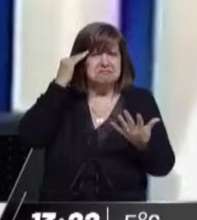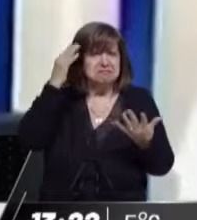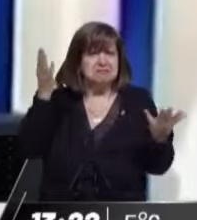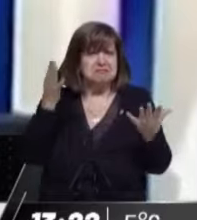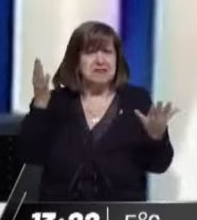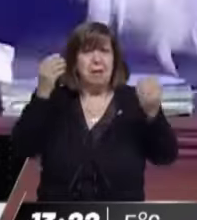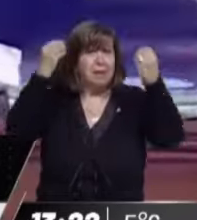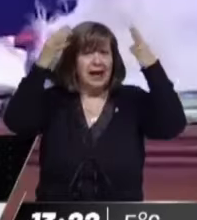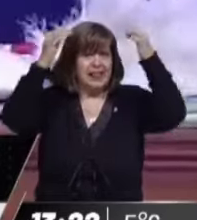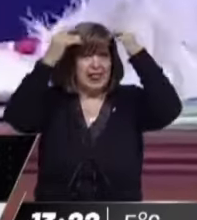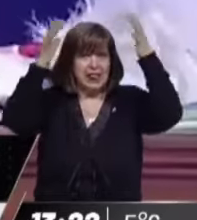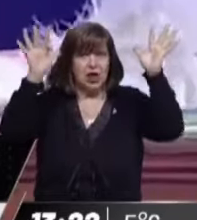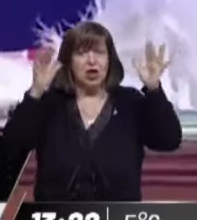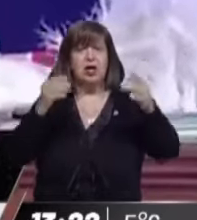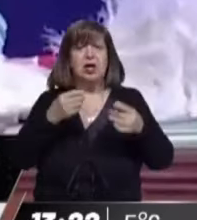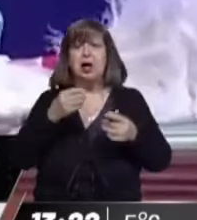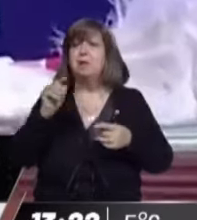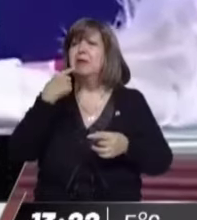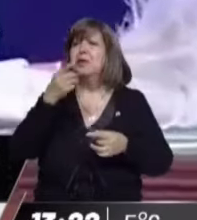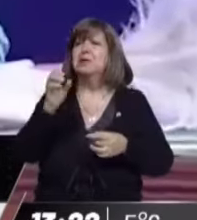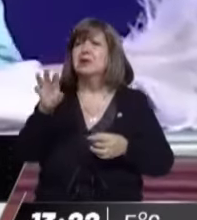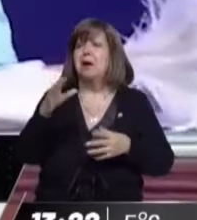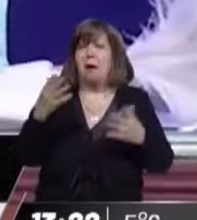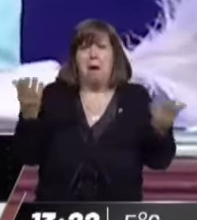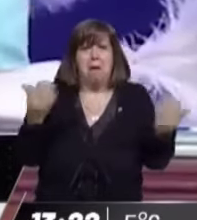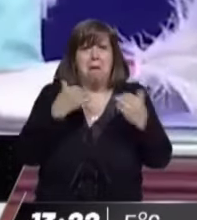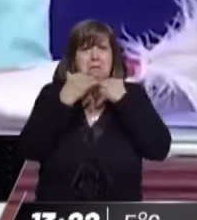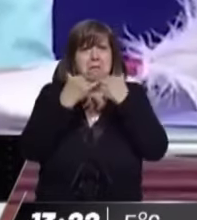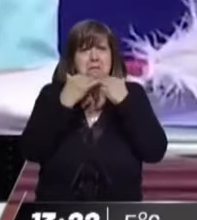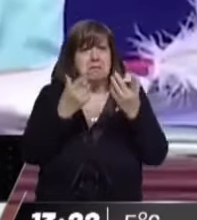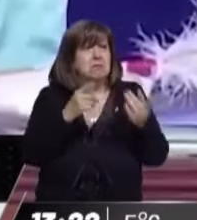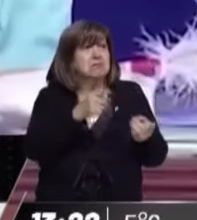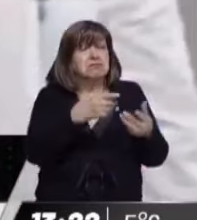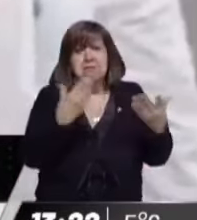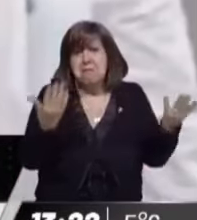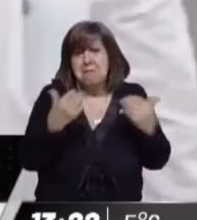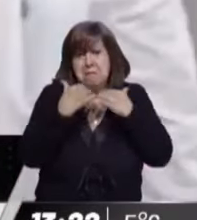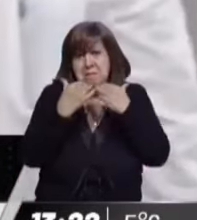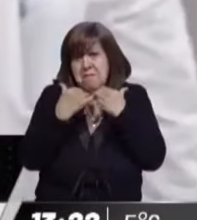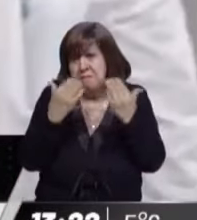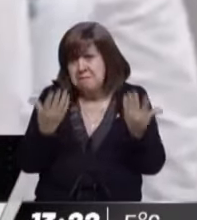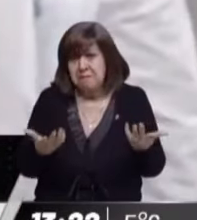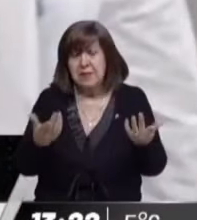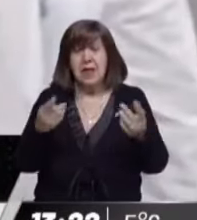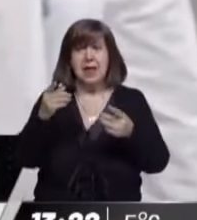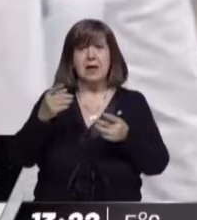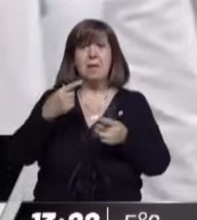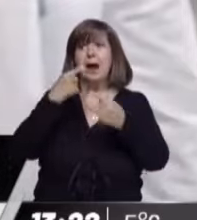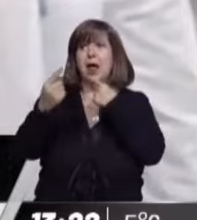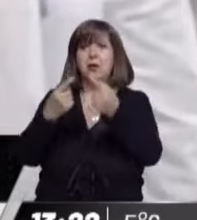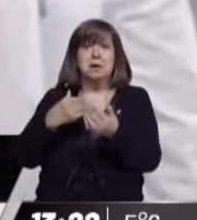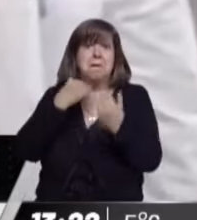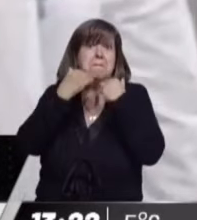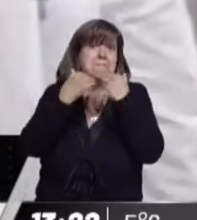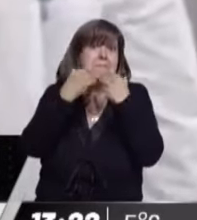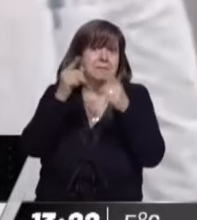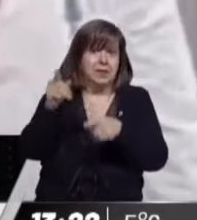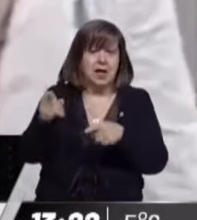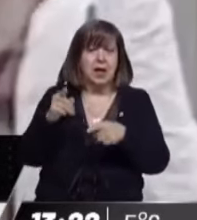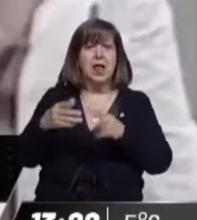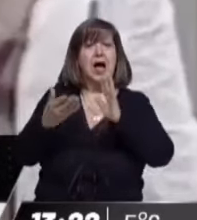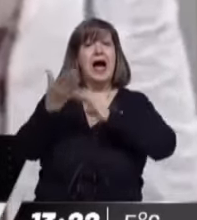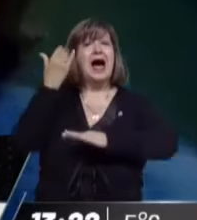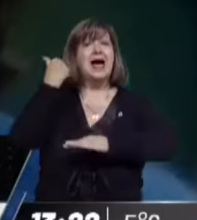claro concreto lo de demencia senil y también eh en las últimas horas se supo Por qué fue internado de urgencia